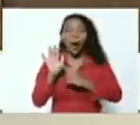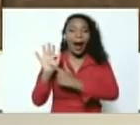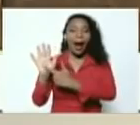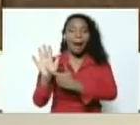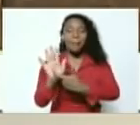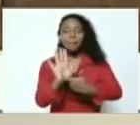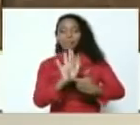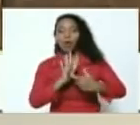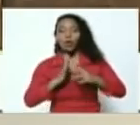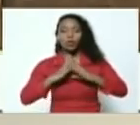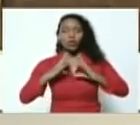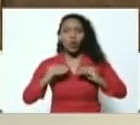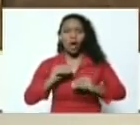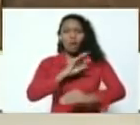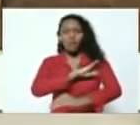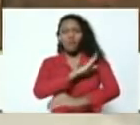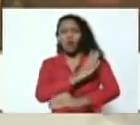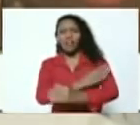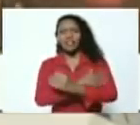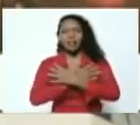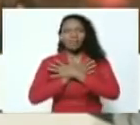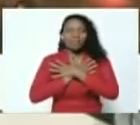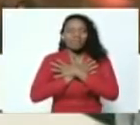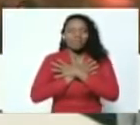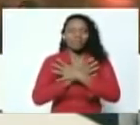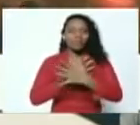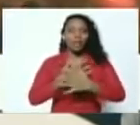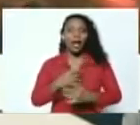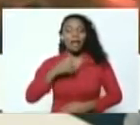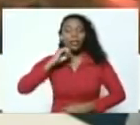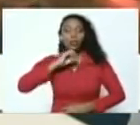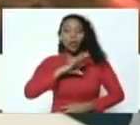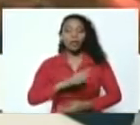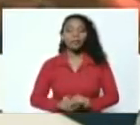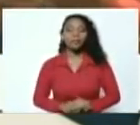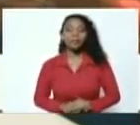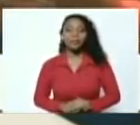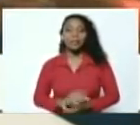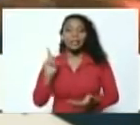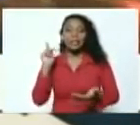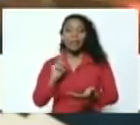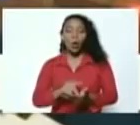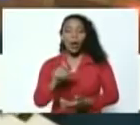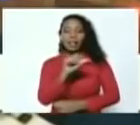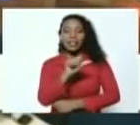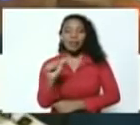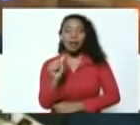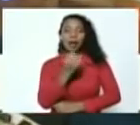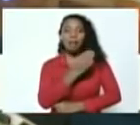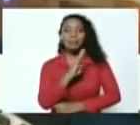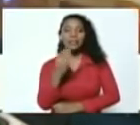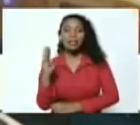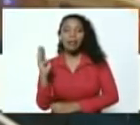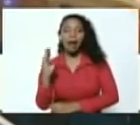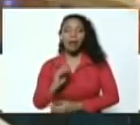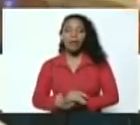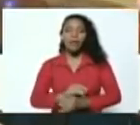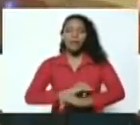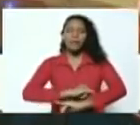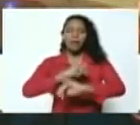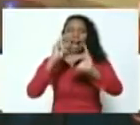toda su fuerza y pasión histórica. Llegó la semana del Bicentenario.